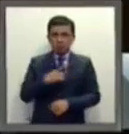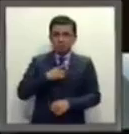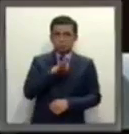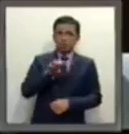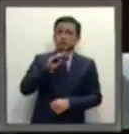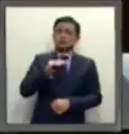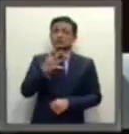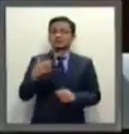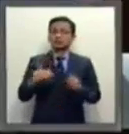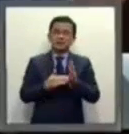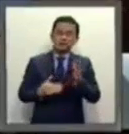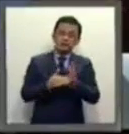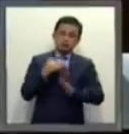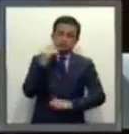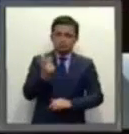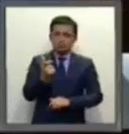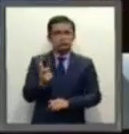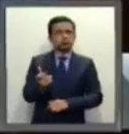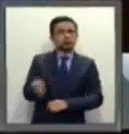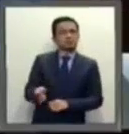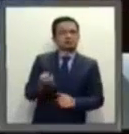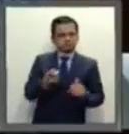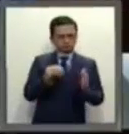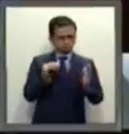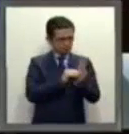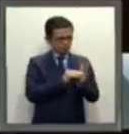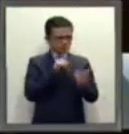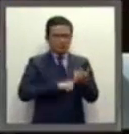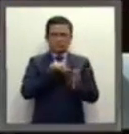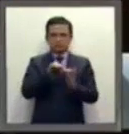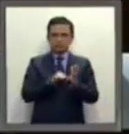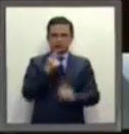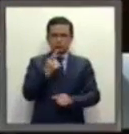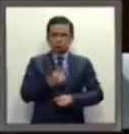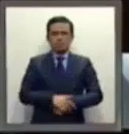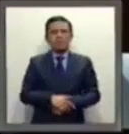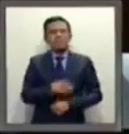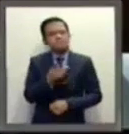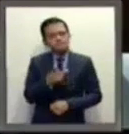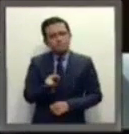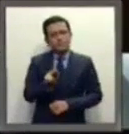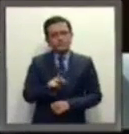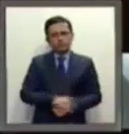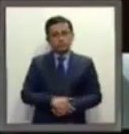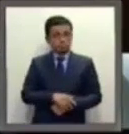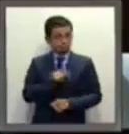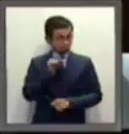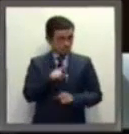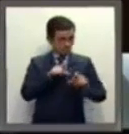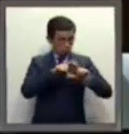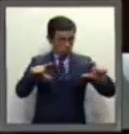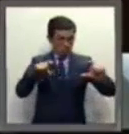millones de pesos. Esa cantidad aparece en la carátula del artículo 1. Sin embargo, en ese mismo